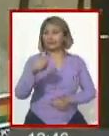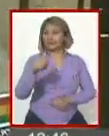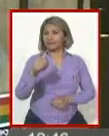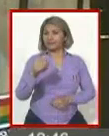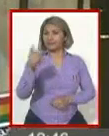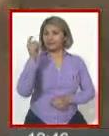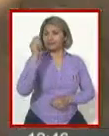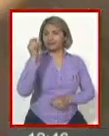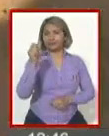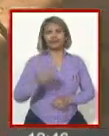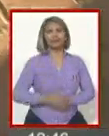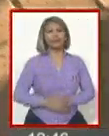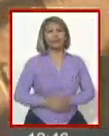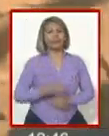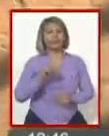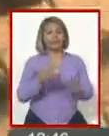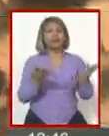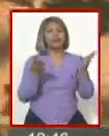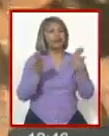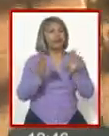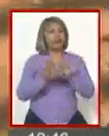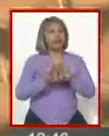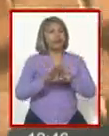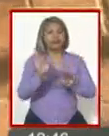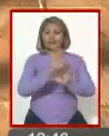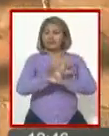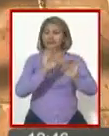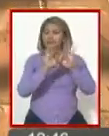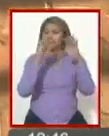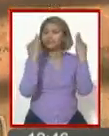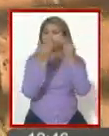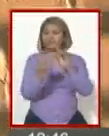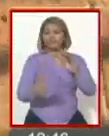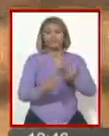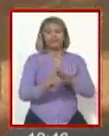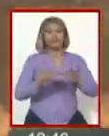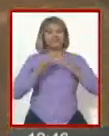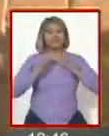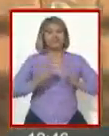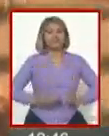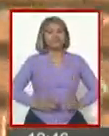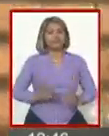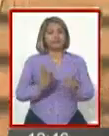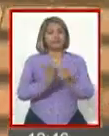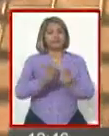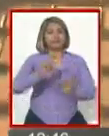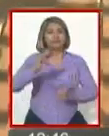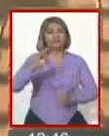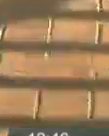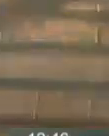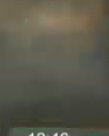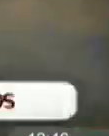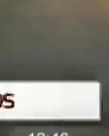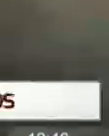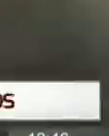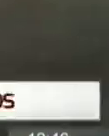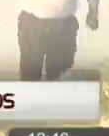sería testigo del hecho. Hasta el cierre de esta nota periodística, ningún familiar apareció a reclamar el cuerpo a la morgue judicial.